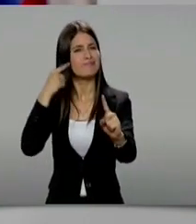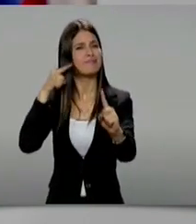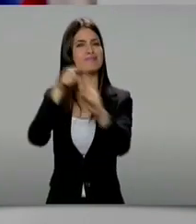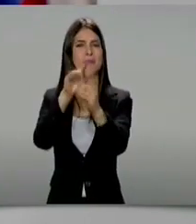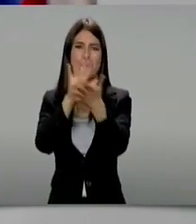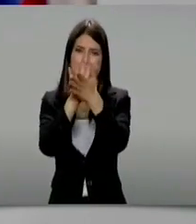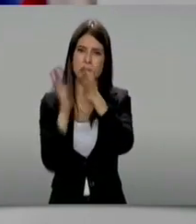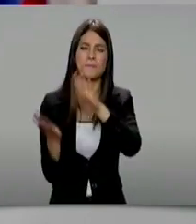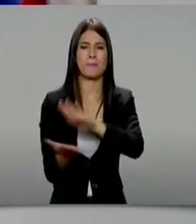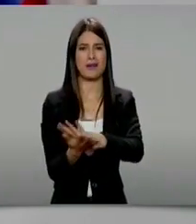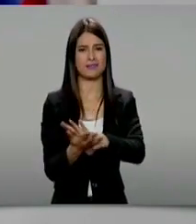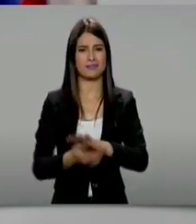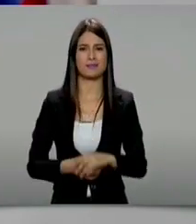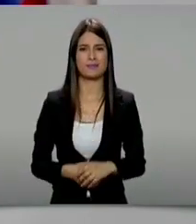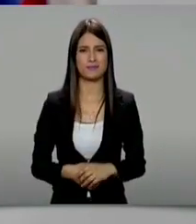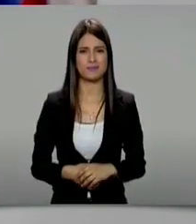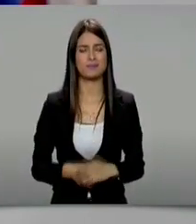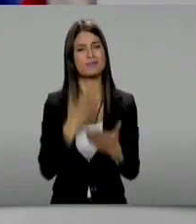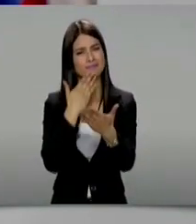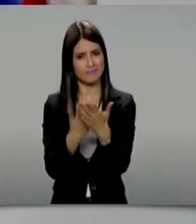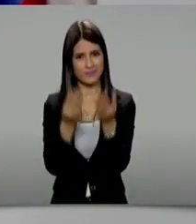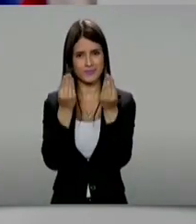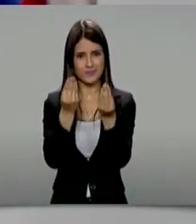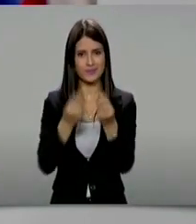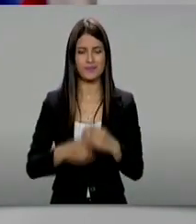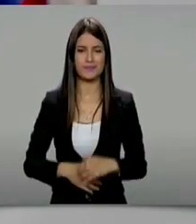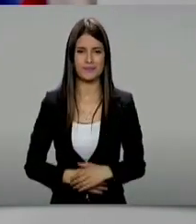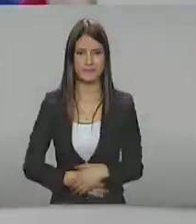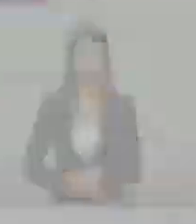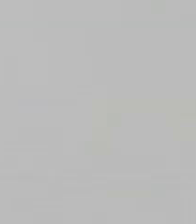la paz Muchas